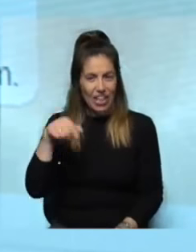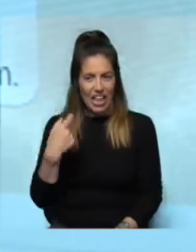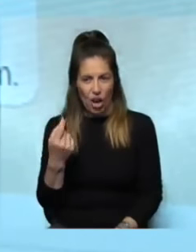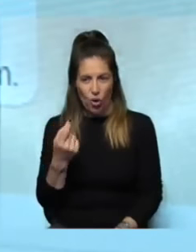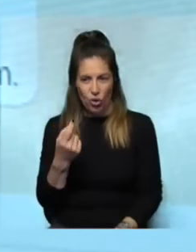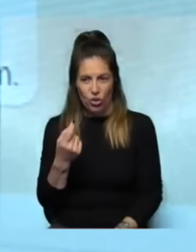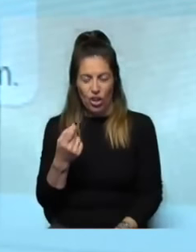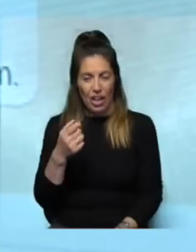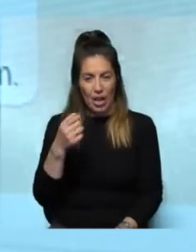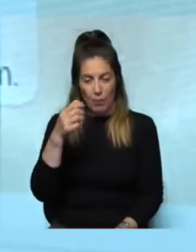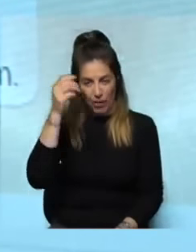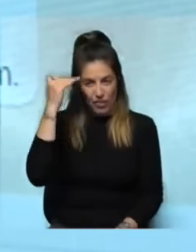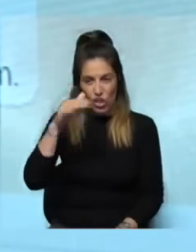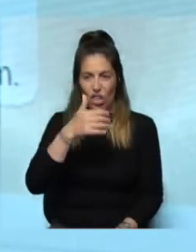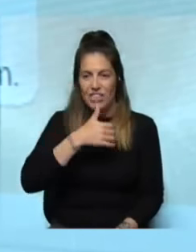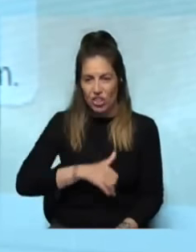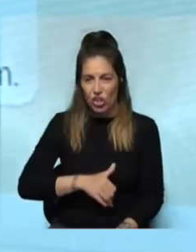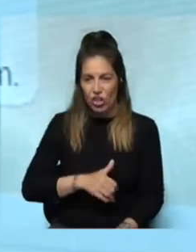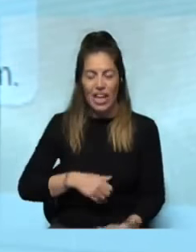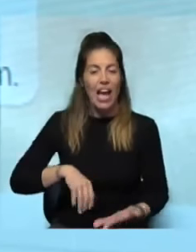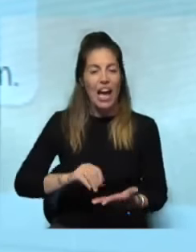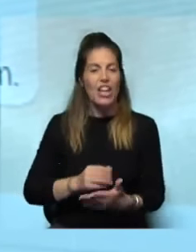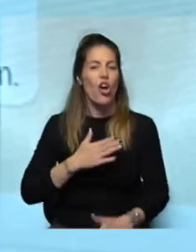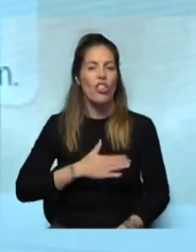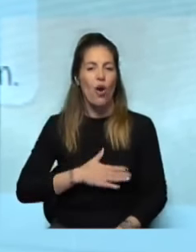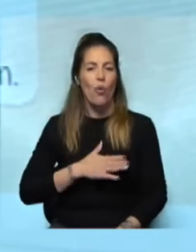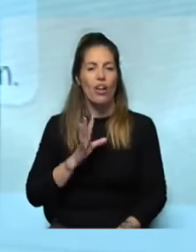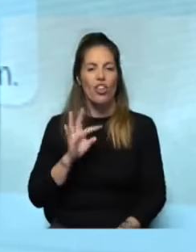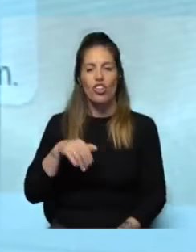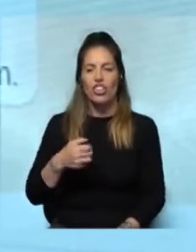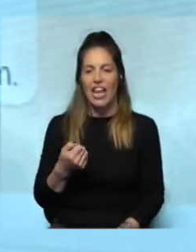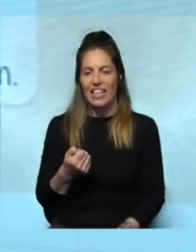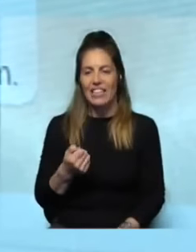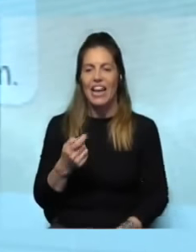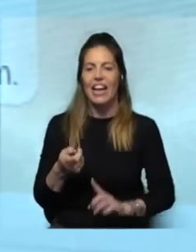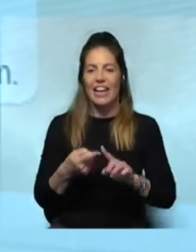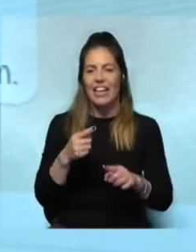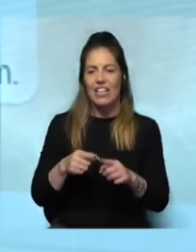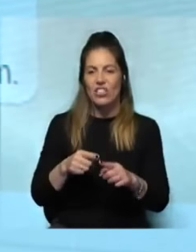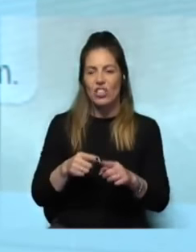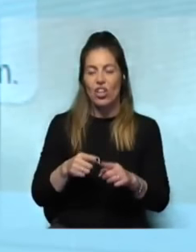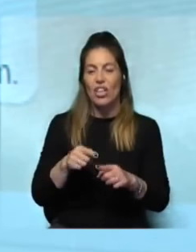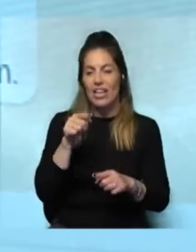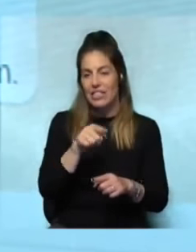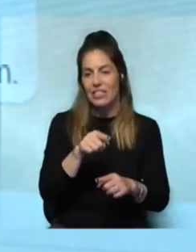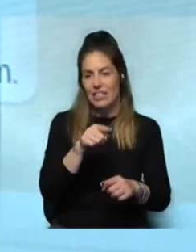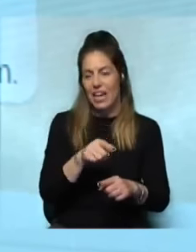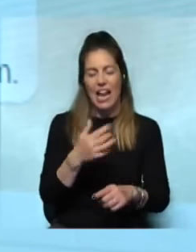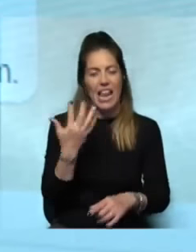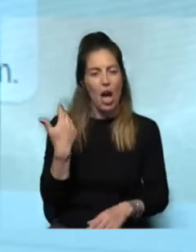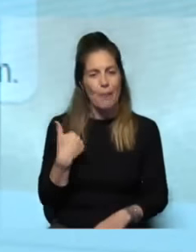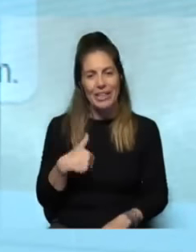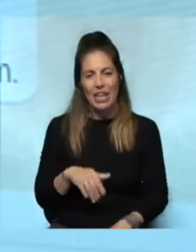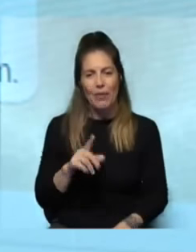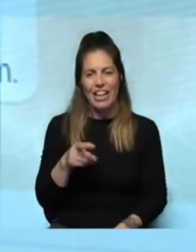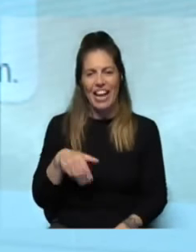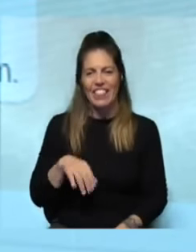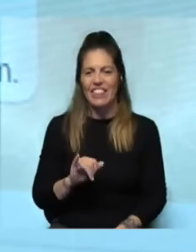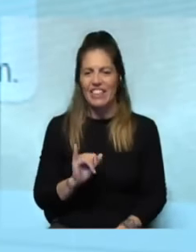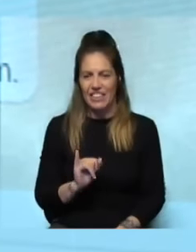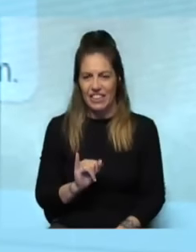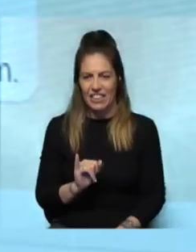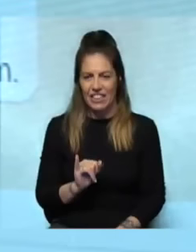del historiador. Agrego que estoy 100% de acuerdo con Tania en relación a los sucesos en Oriente Medio. Lamentable Gandini.